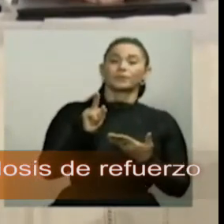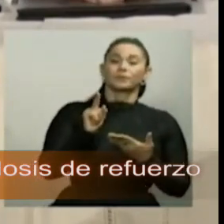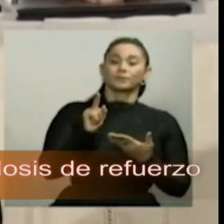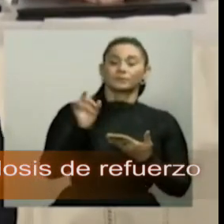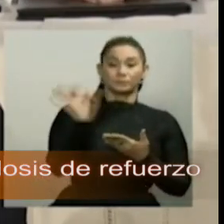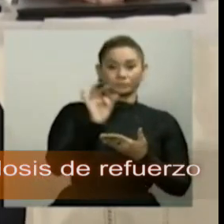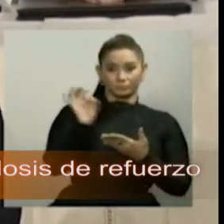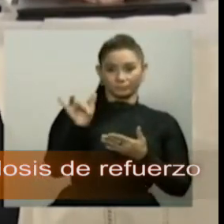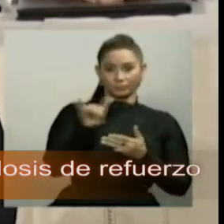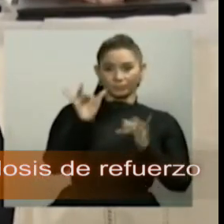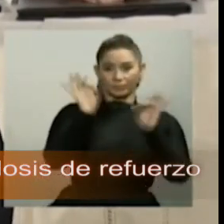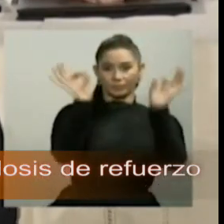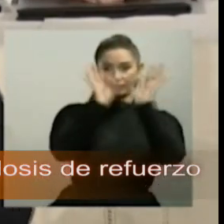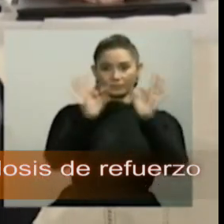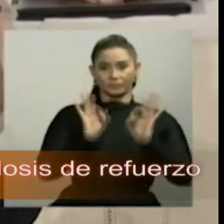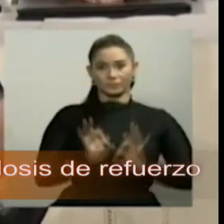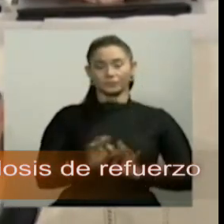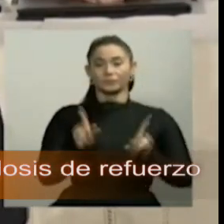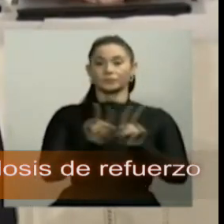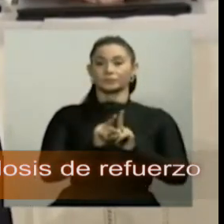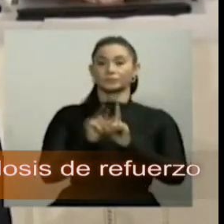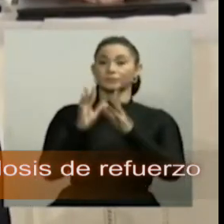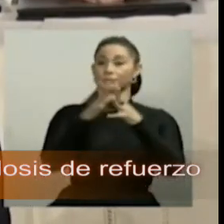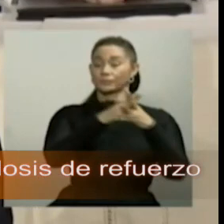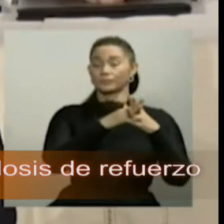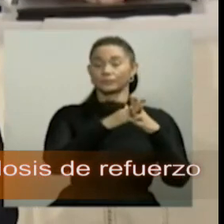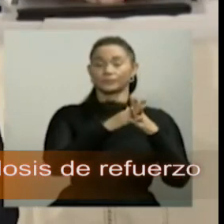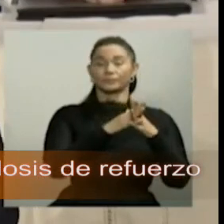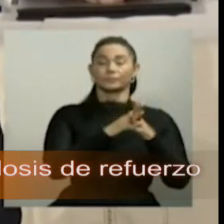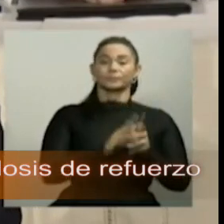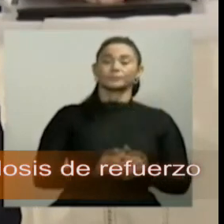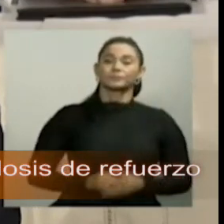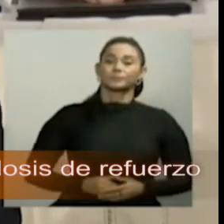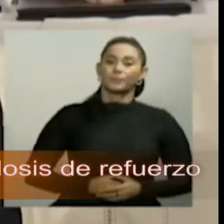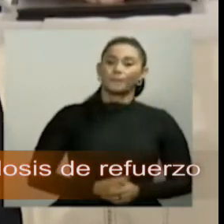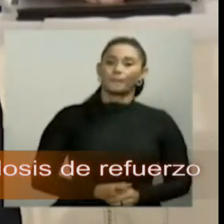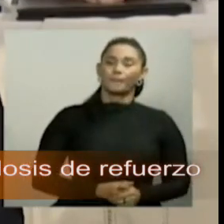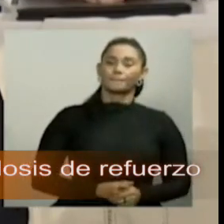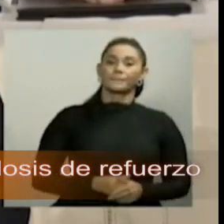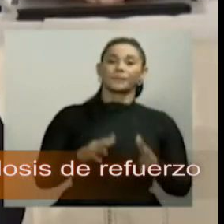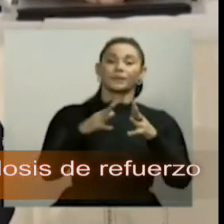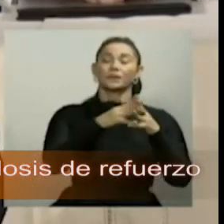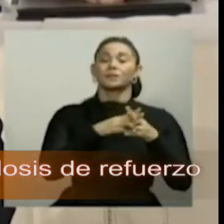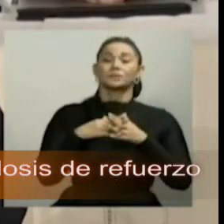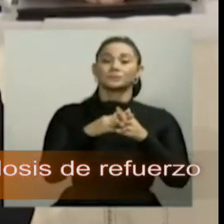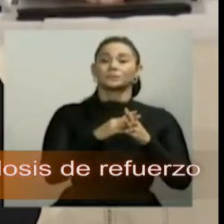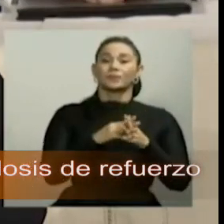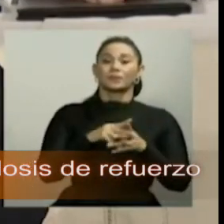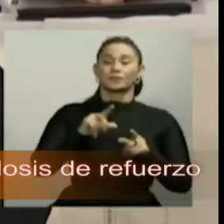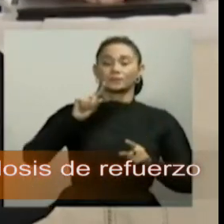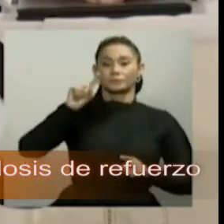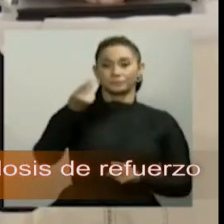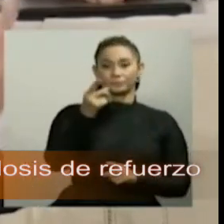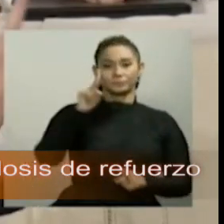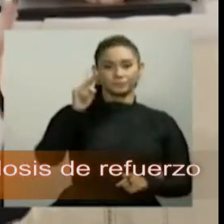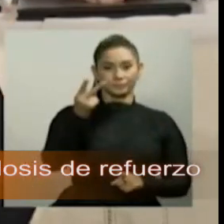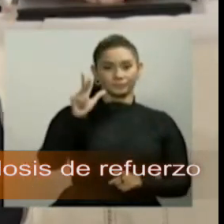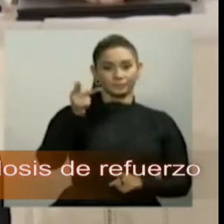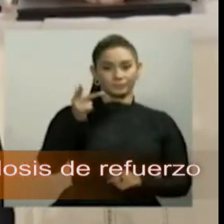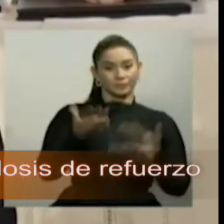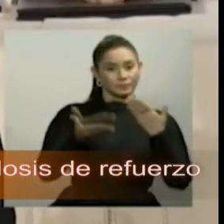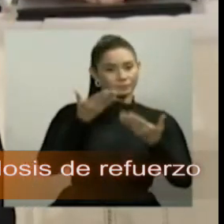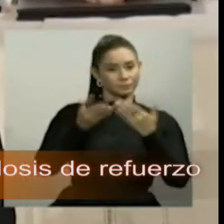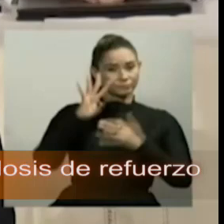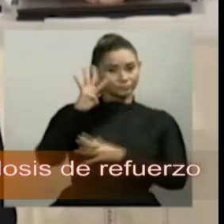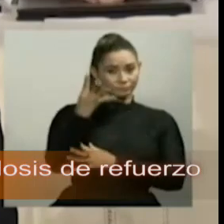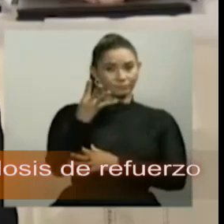manera, incluso en Estados Unidos, cuando usted ve las dosis, habla de primera, segunda, tercera y hasta cuarta